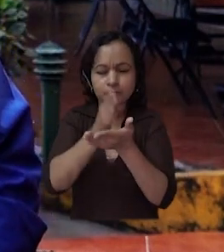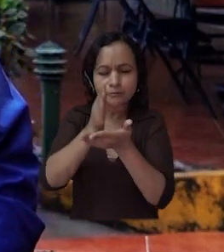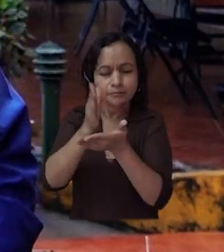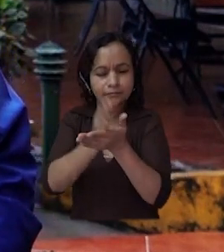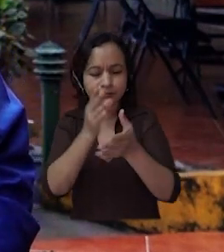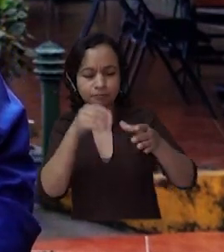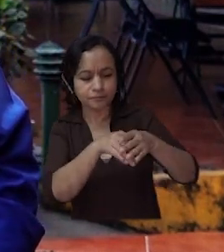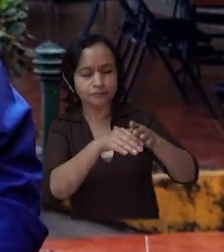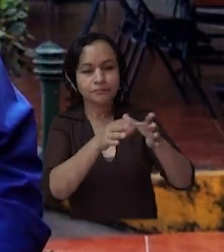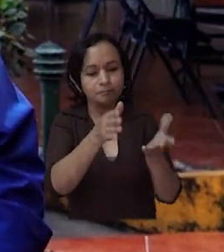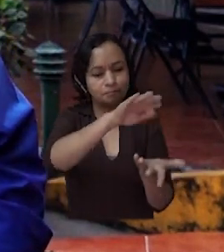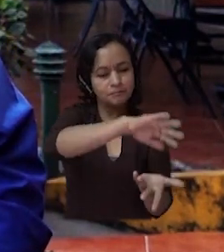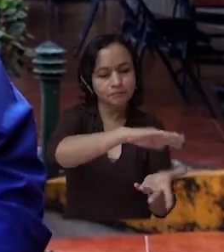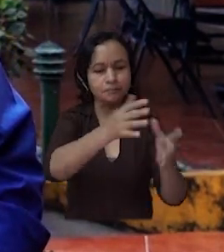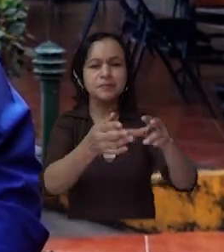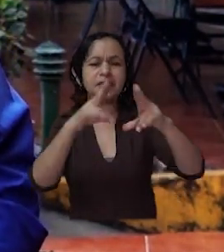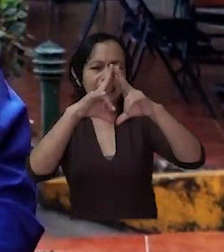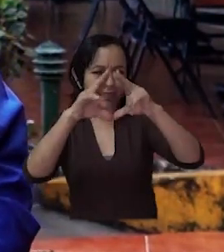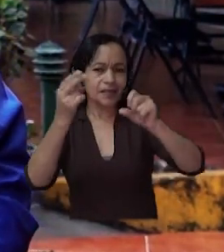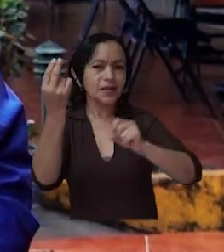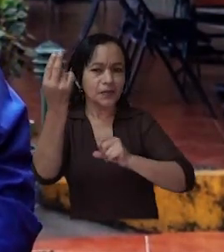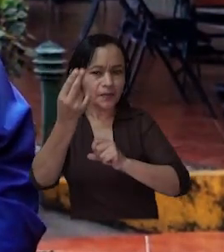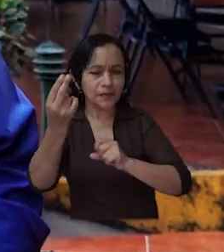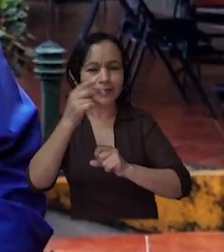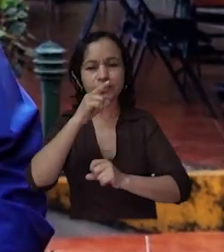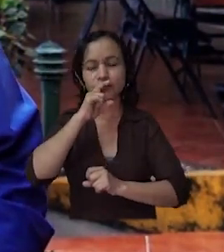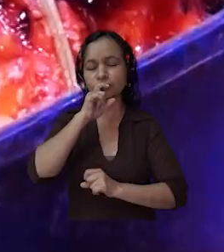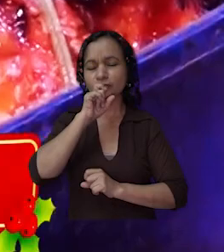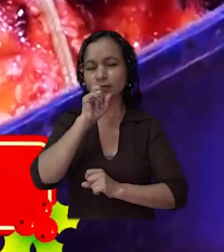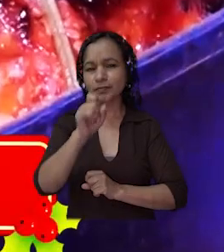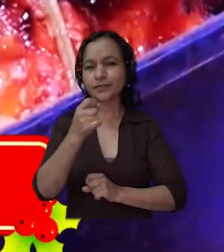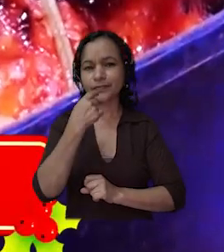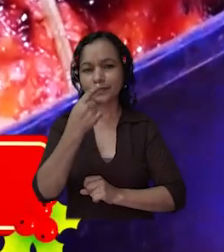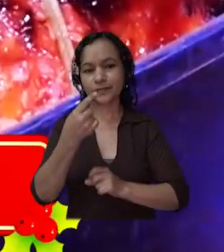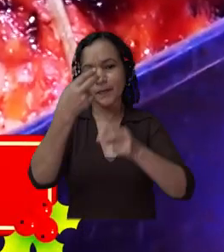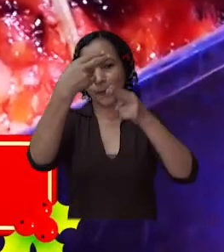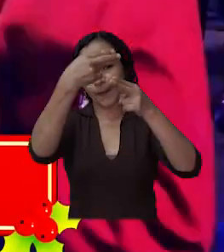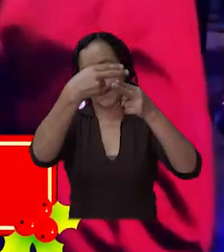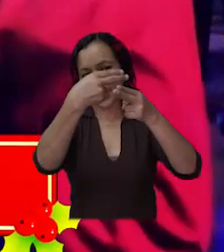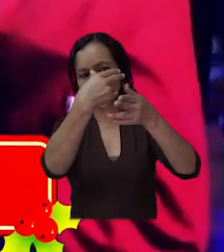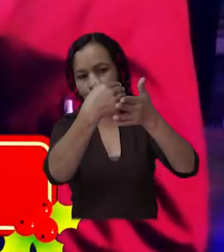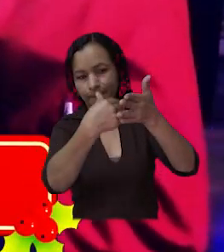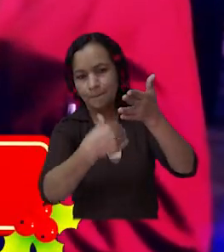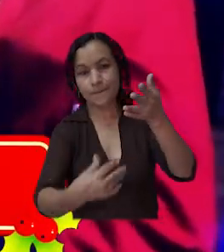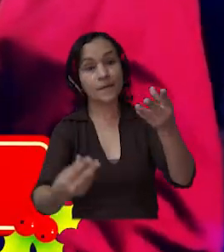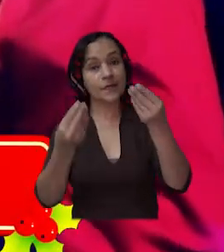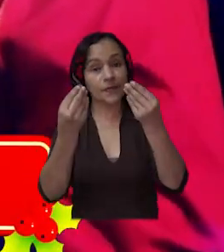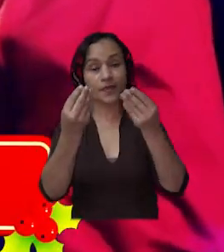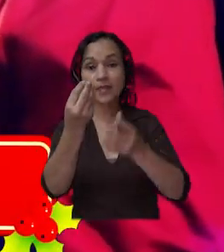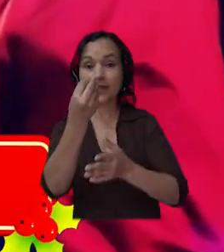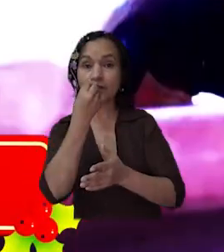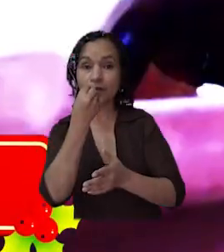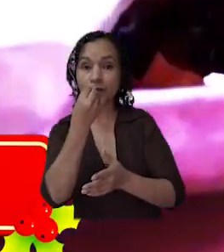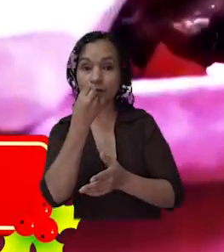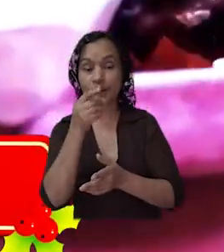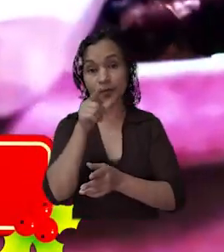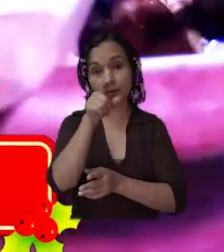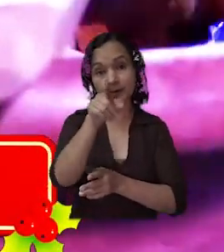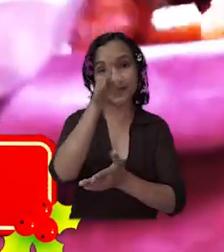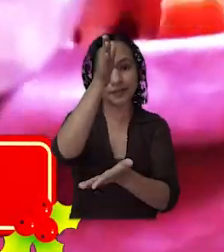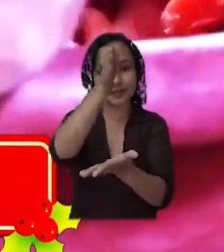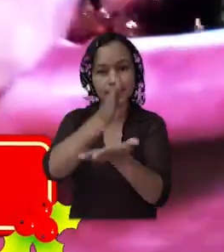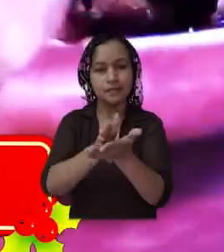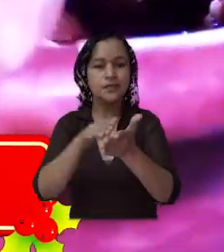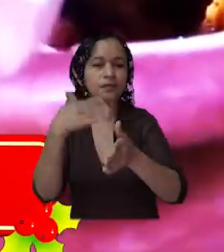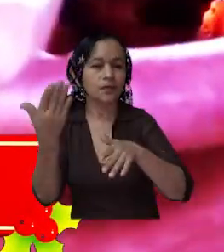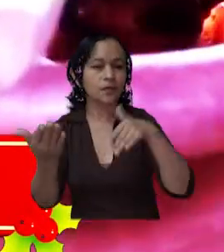frescos. Es lo que abunda en Nicaragua, pues. Es lo que me gusta resaltar. En la lista pueden entrar un sinnúmero de comidas para que usted decida